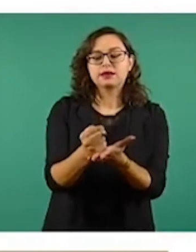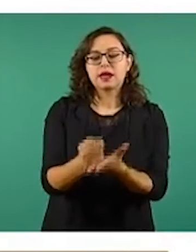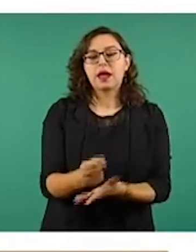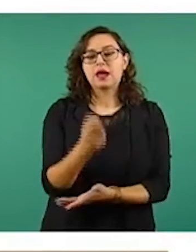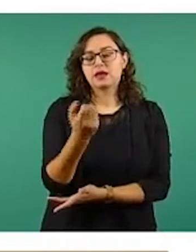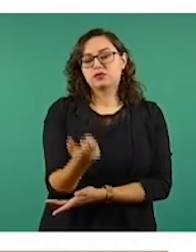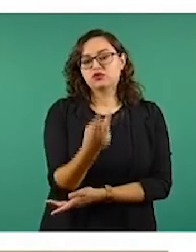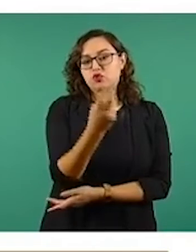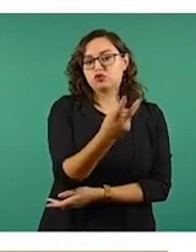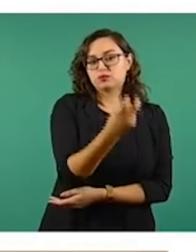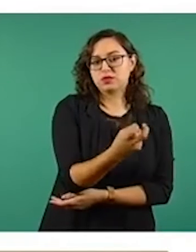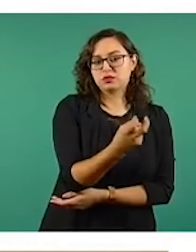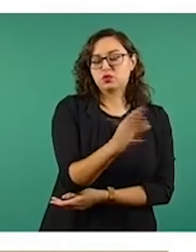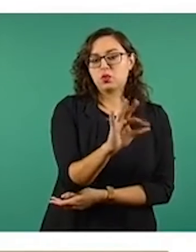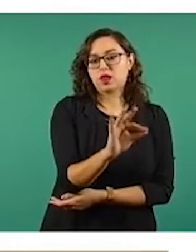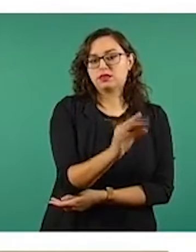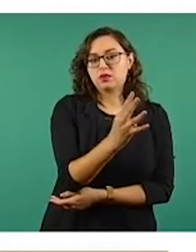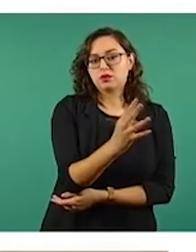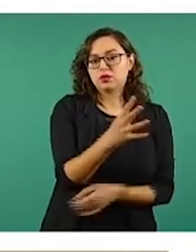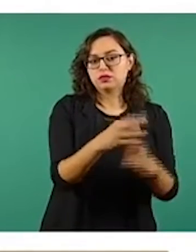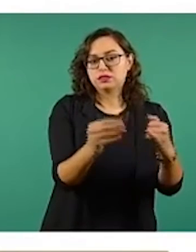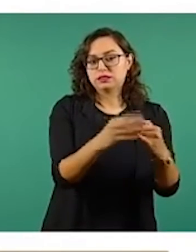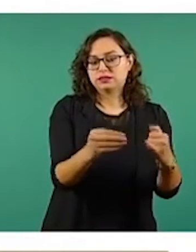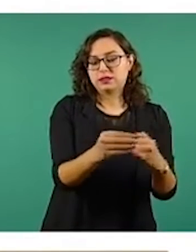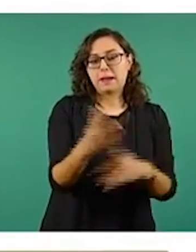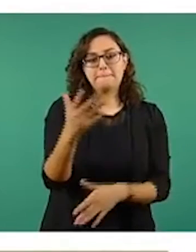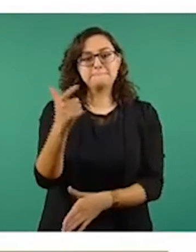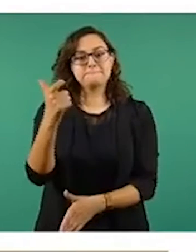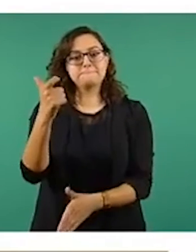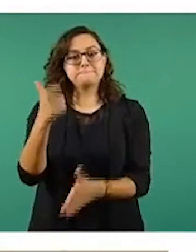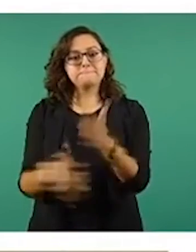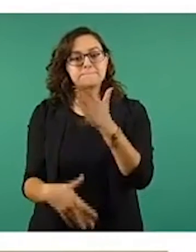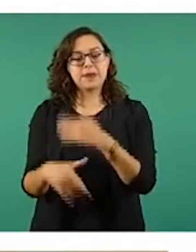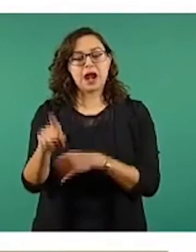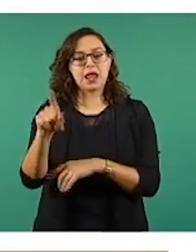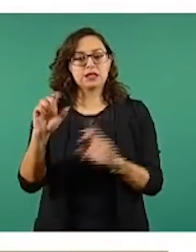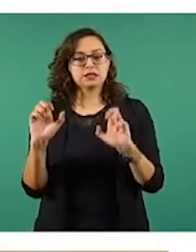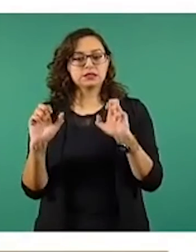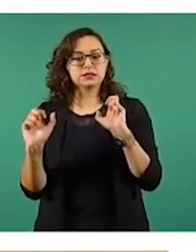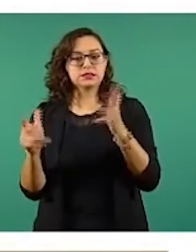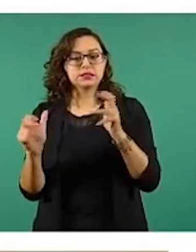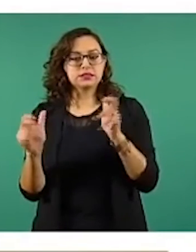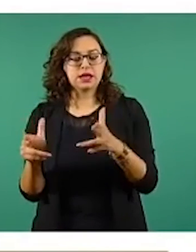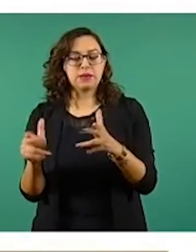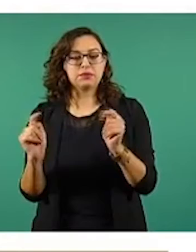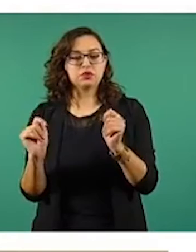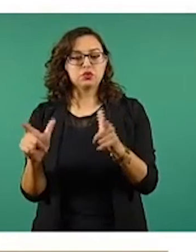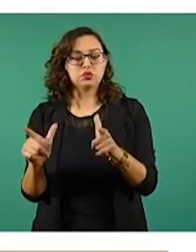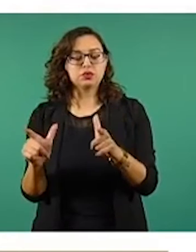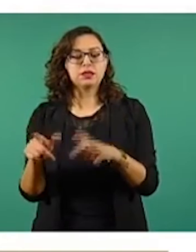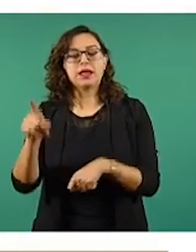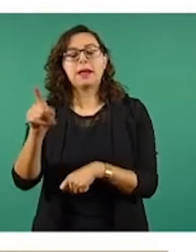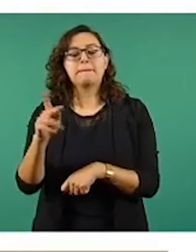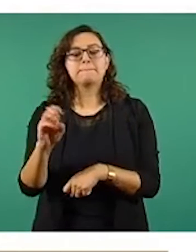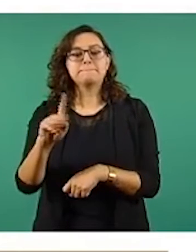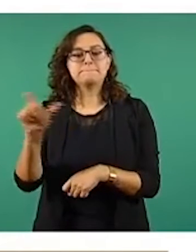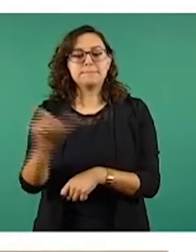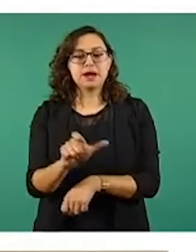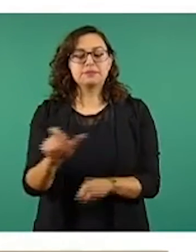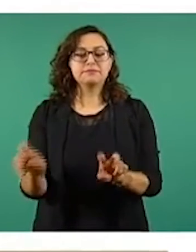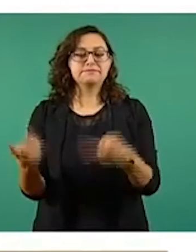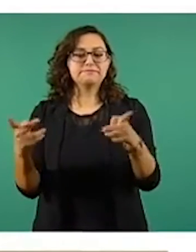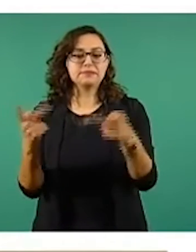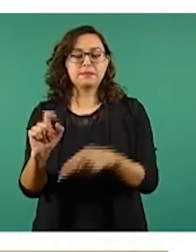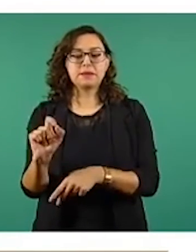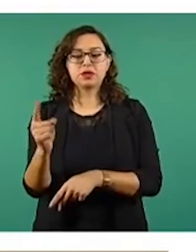$2.44, mientras que la más económica, con un margen de $0.16, en Tuxtla Gutiérrez, Chiapas, de franquicia Pemex, con un precio al